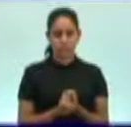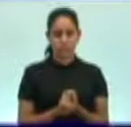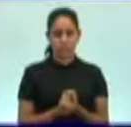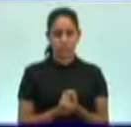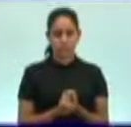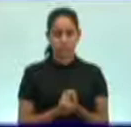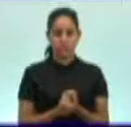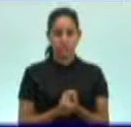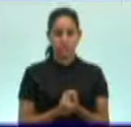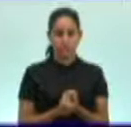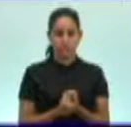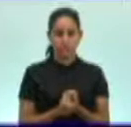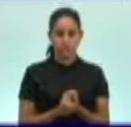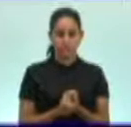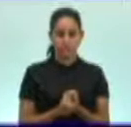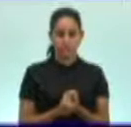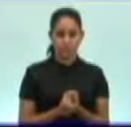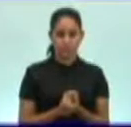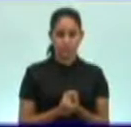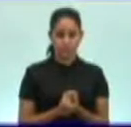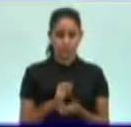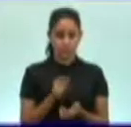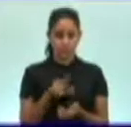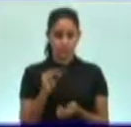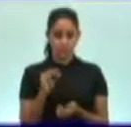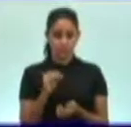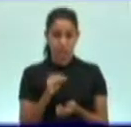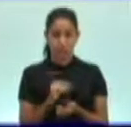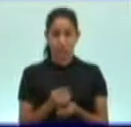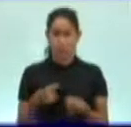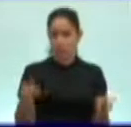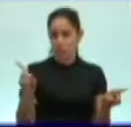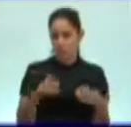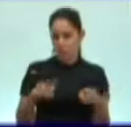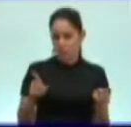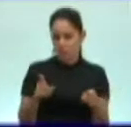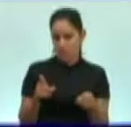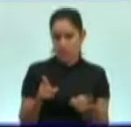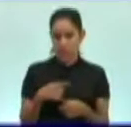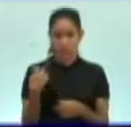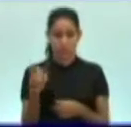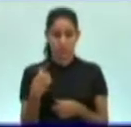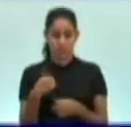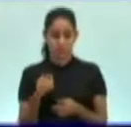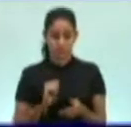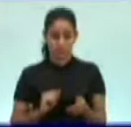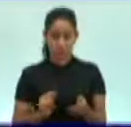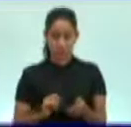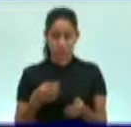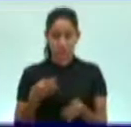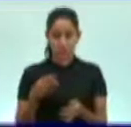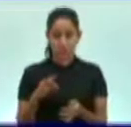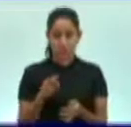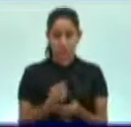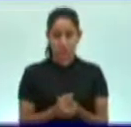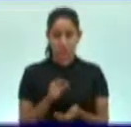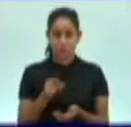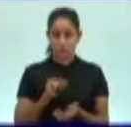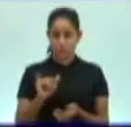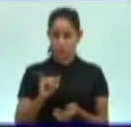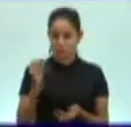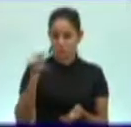Si nos referimos a la letra del himno de Bayamo, que también es asunto de la nueva ley,